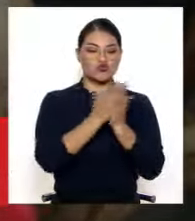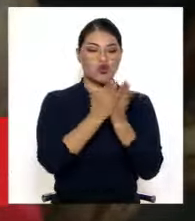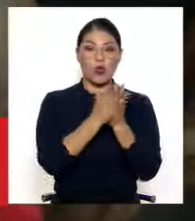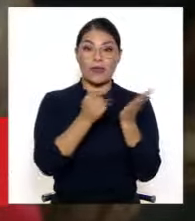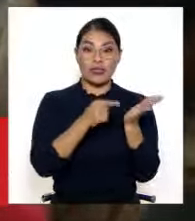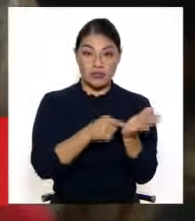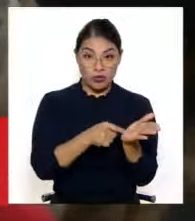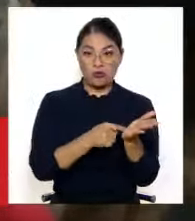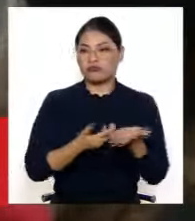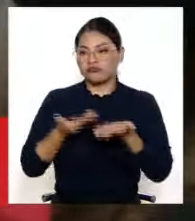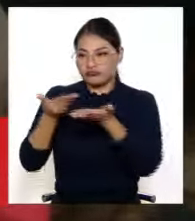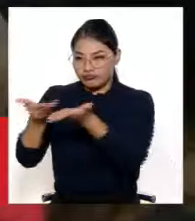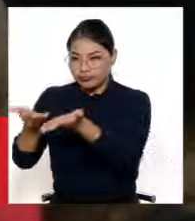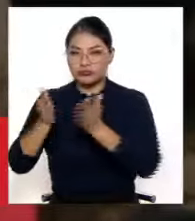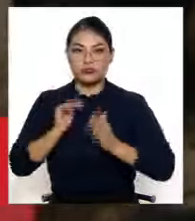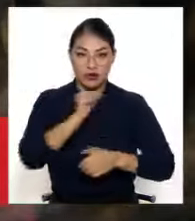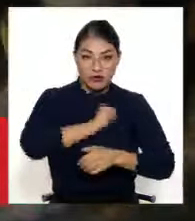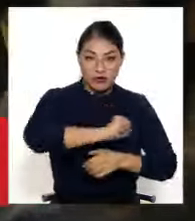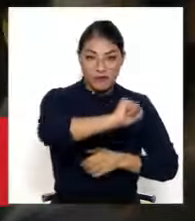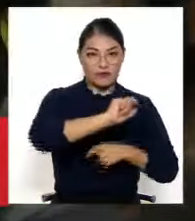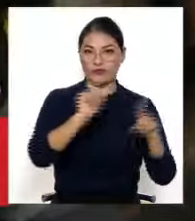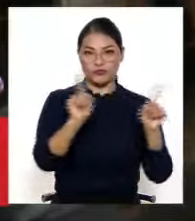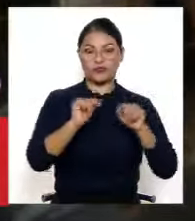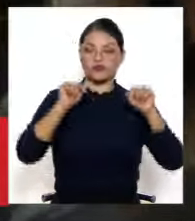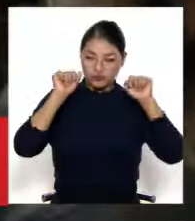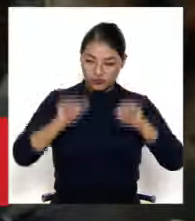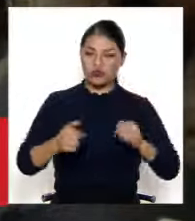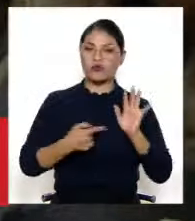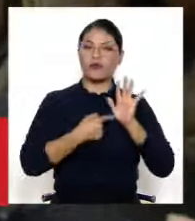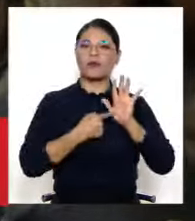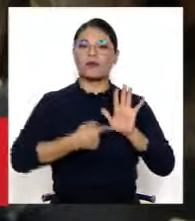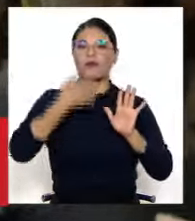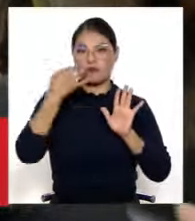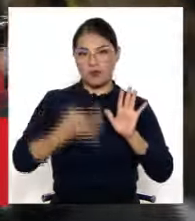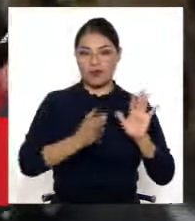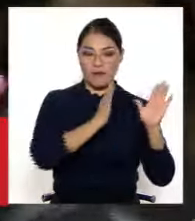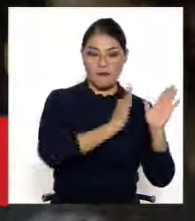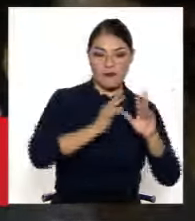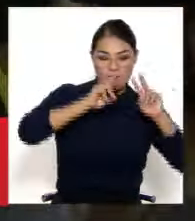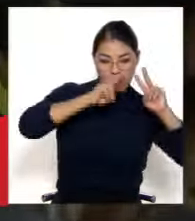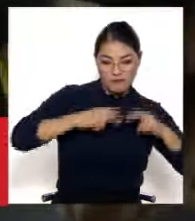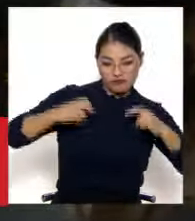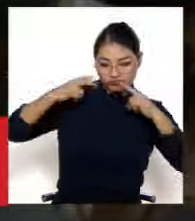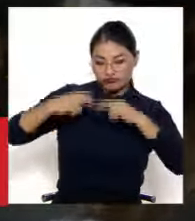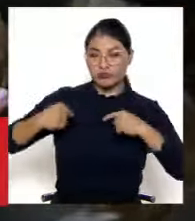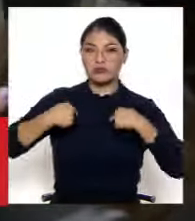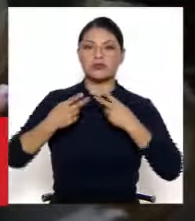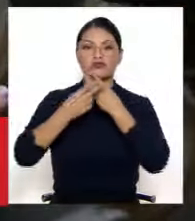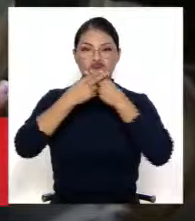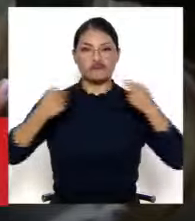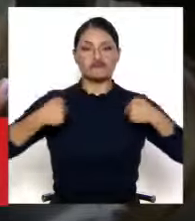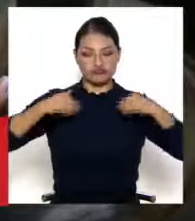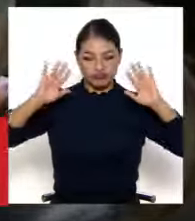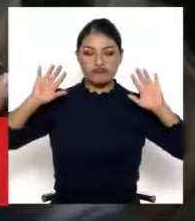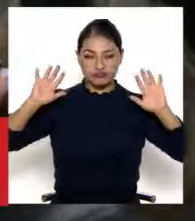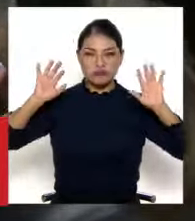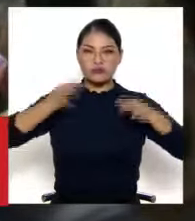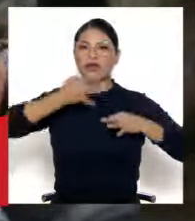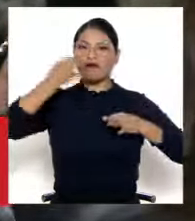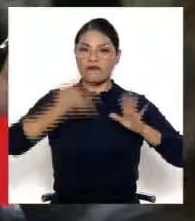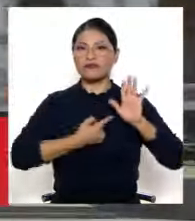diplomático y estoy asistiendo a todas las a voy a demostrar en este proceso de investigación mi inocencia La